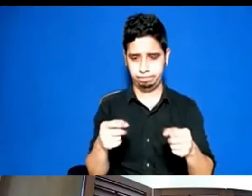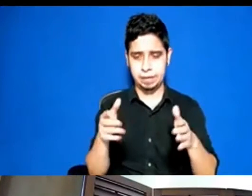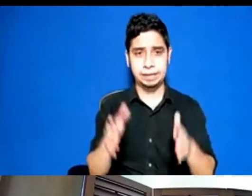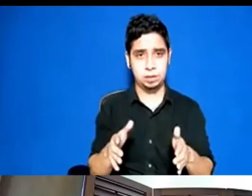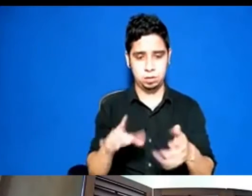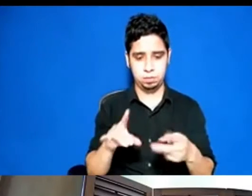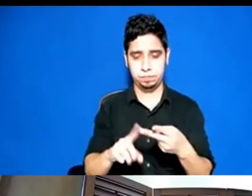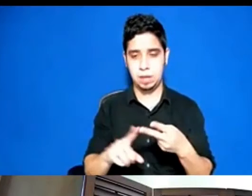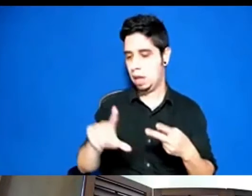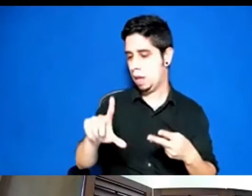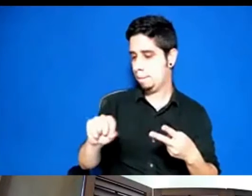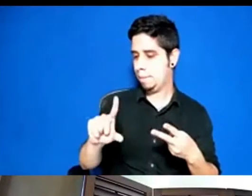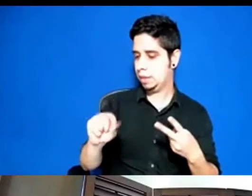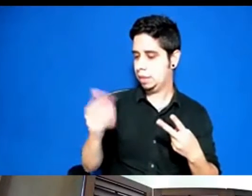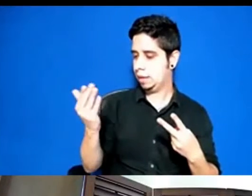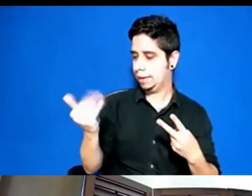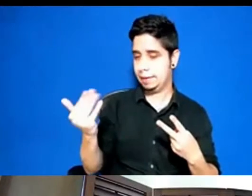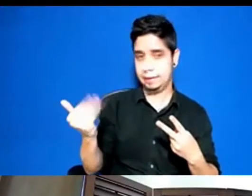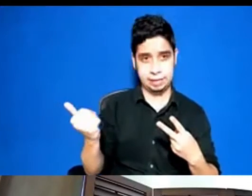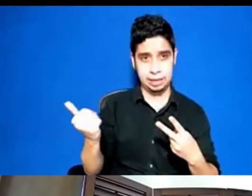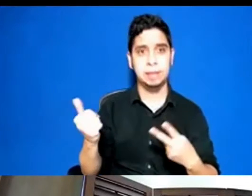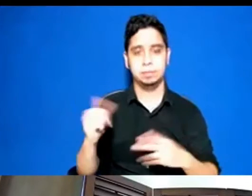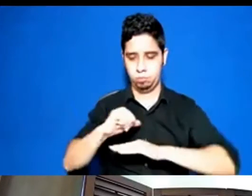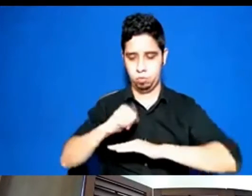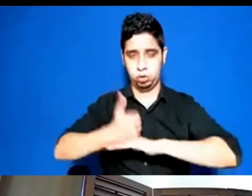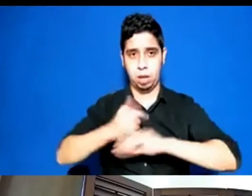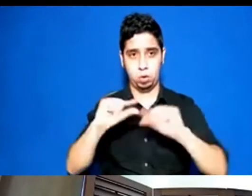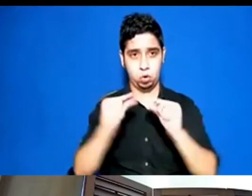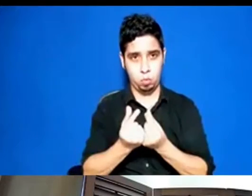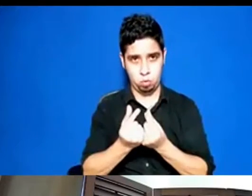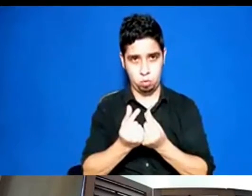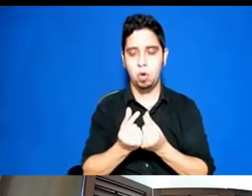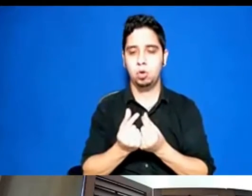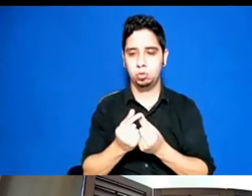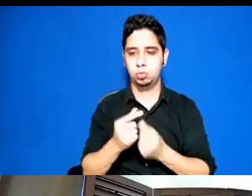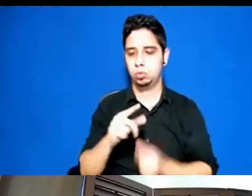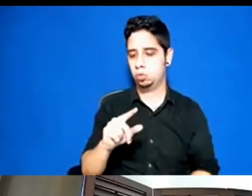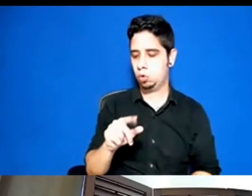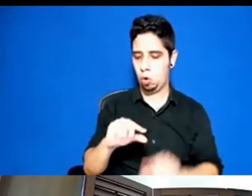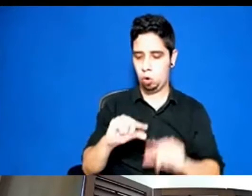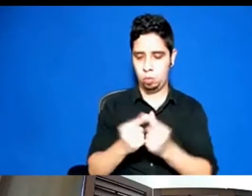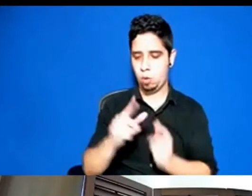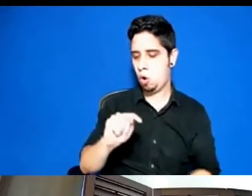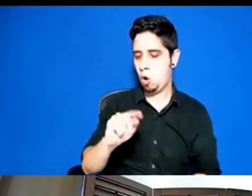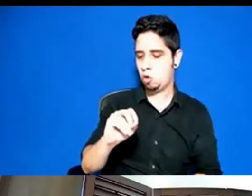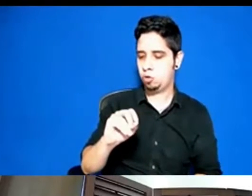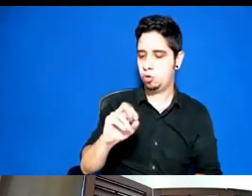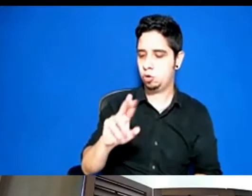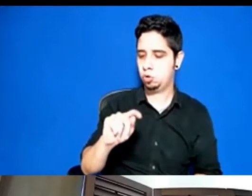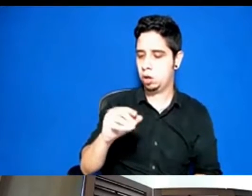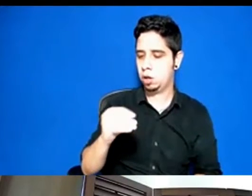se formó el grupo Tortuguero Siete Quillas. Okay. Y en el 2019